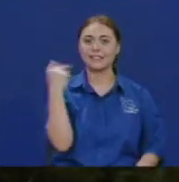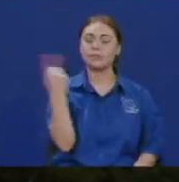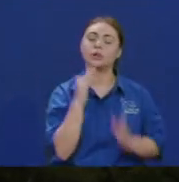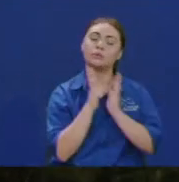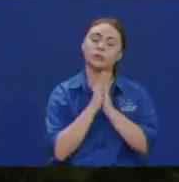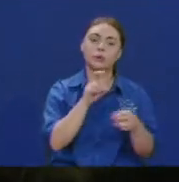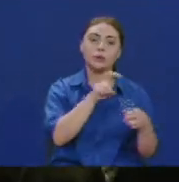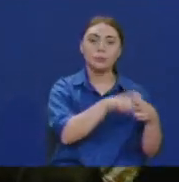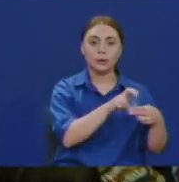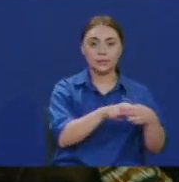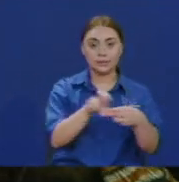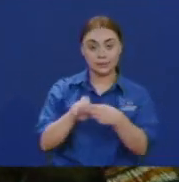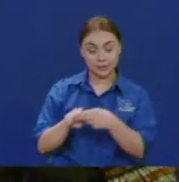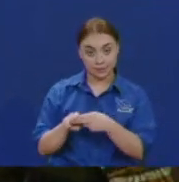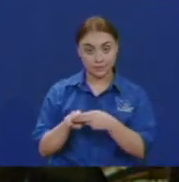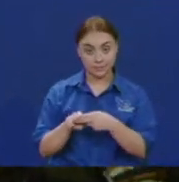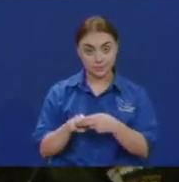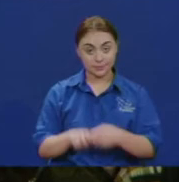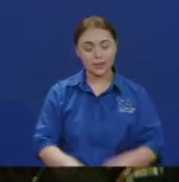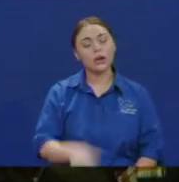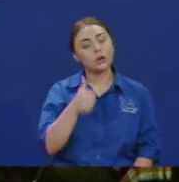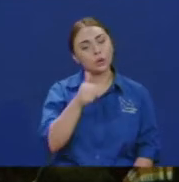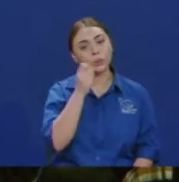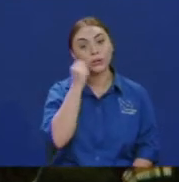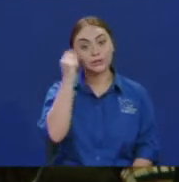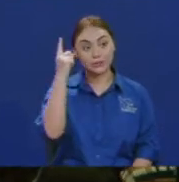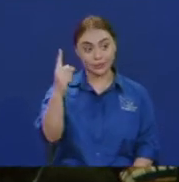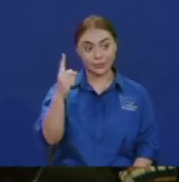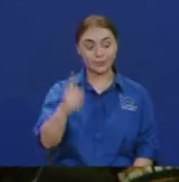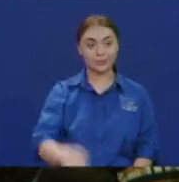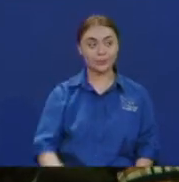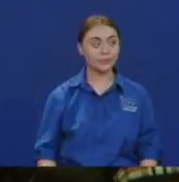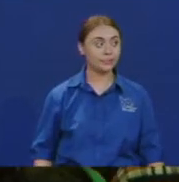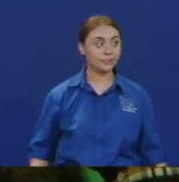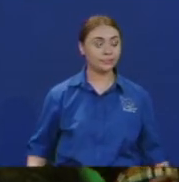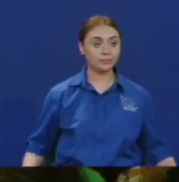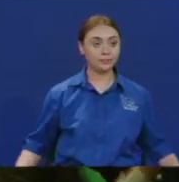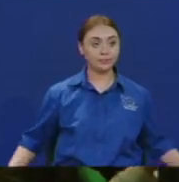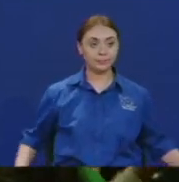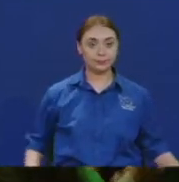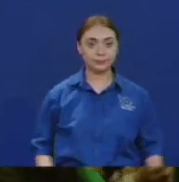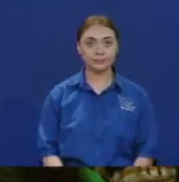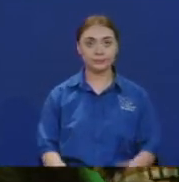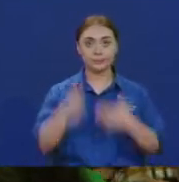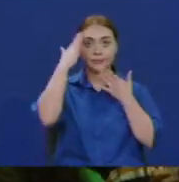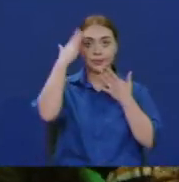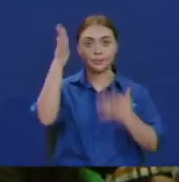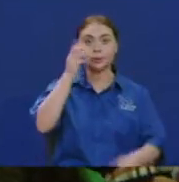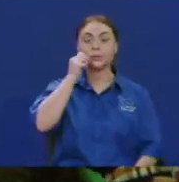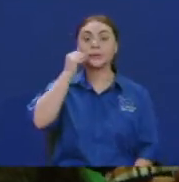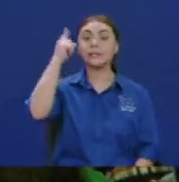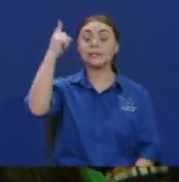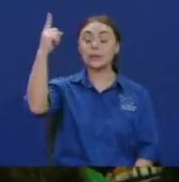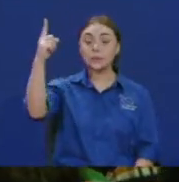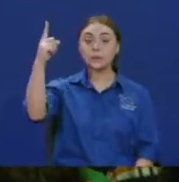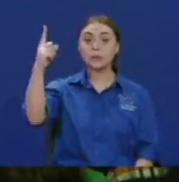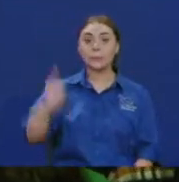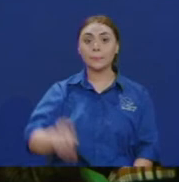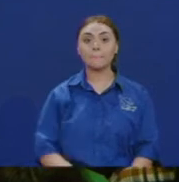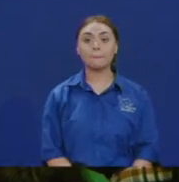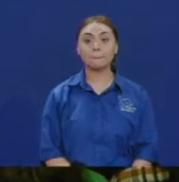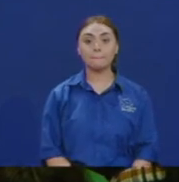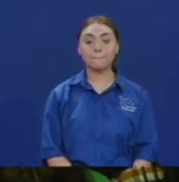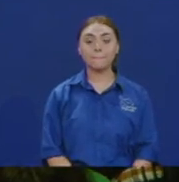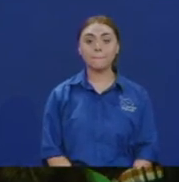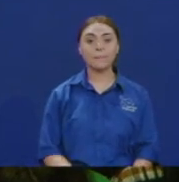lugares, por favor. Qué bueno es el Señor, ¿verdad? Damos gracias al Rey bendito